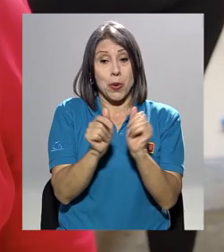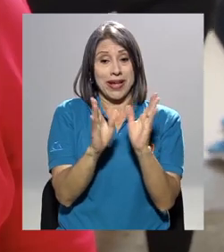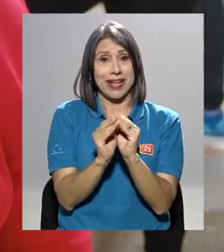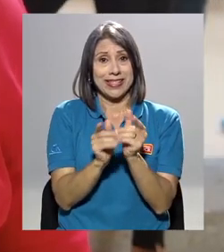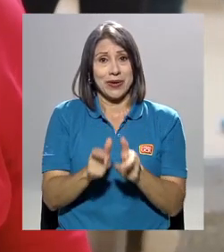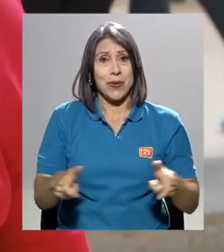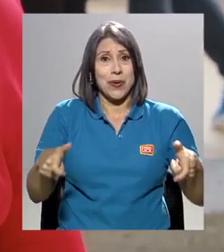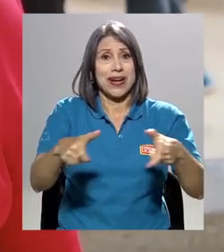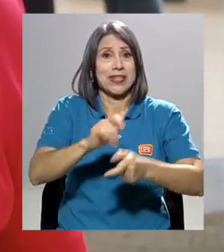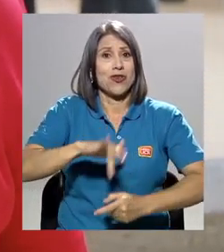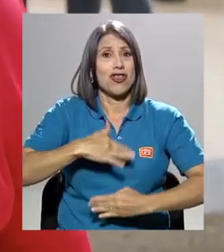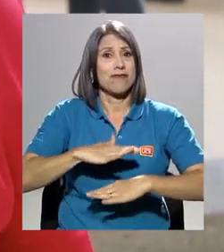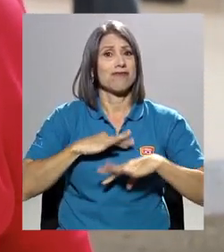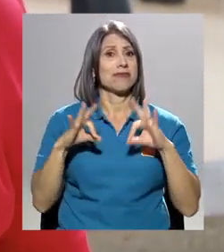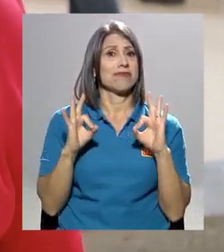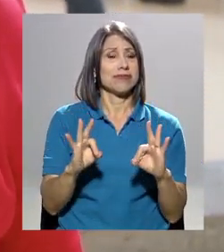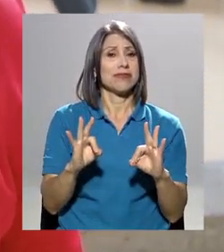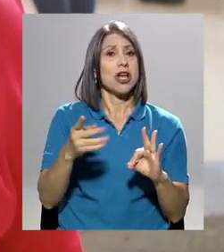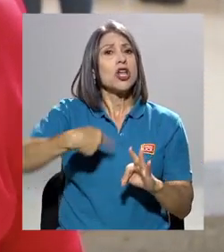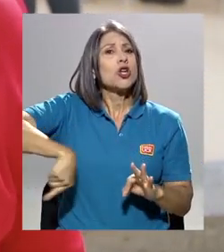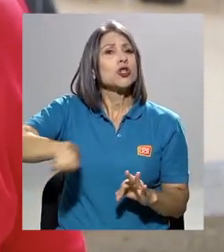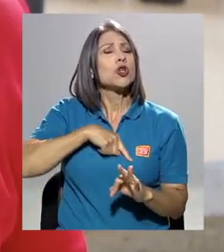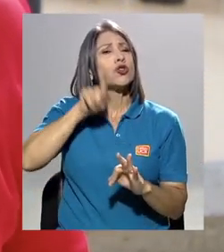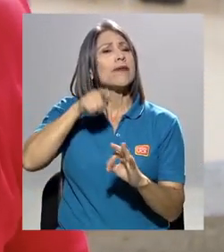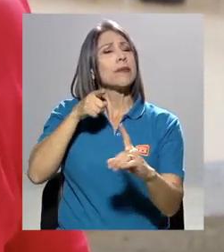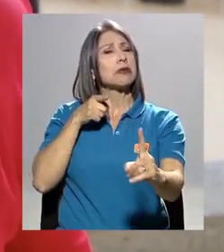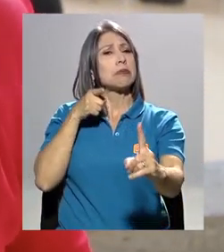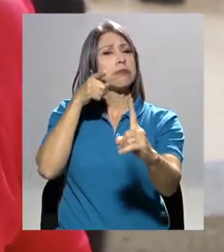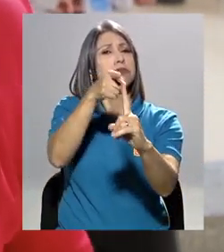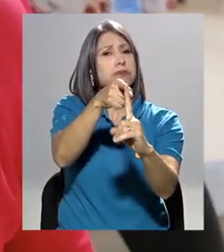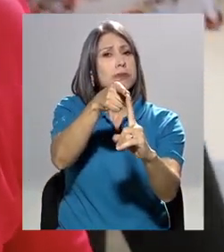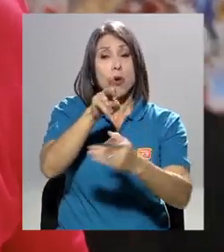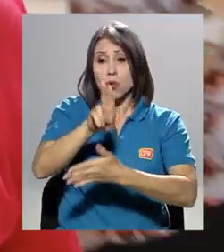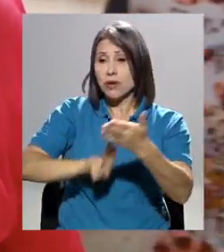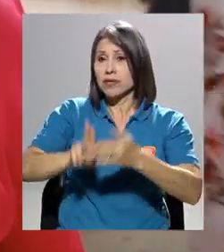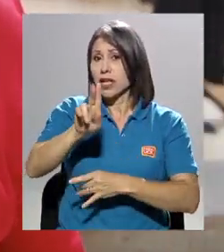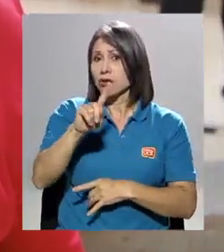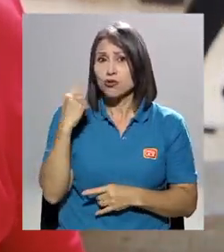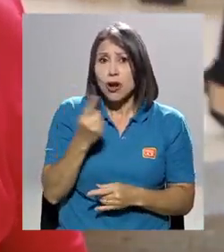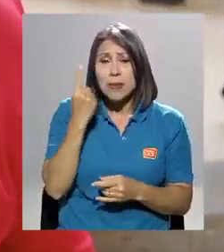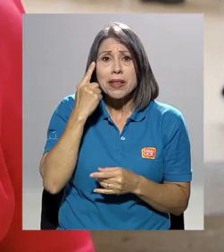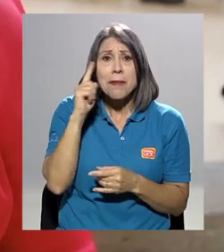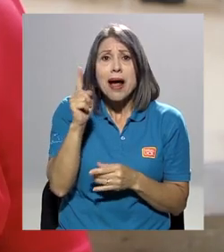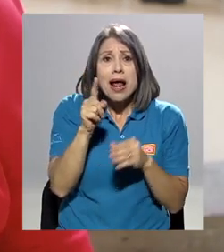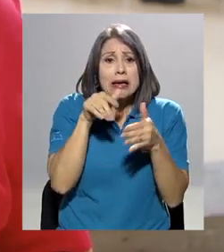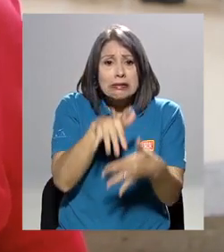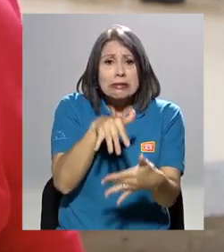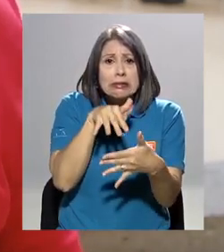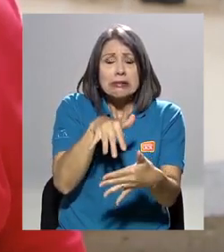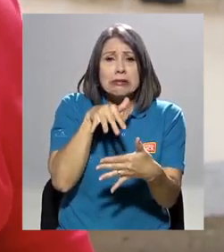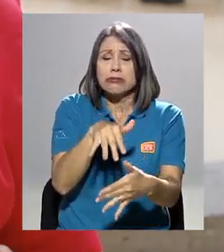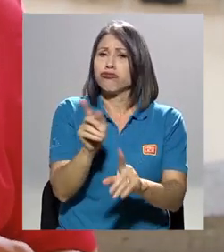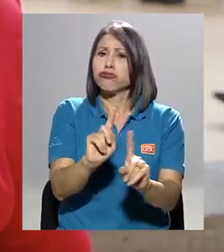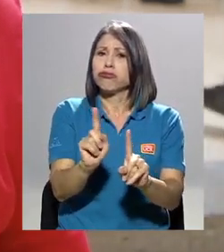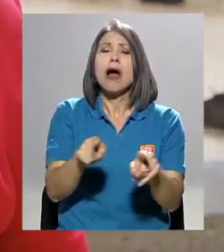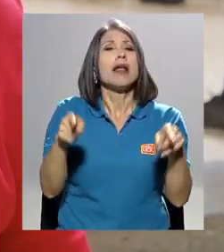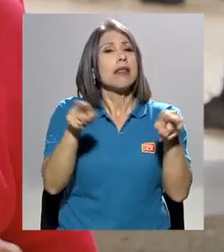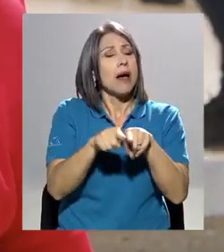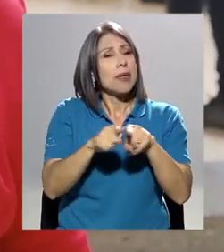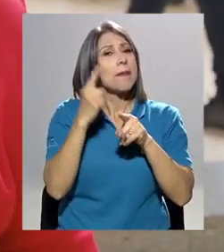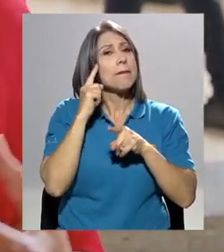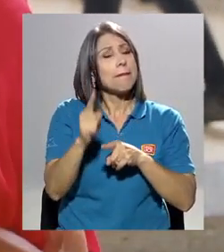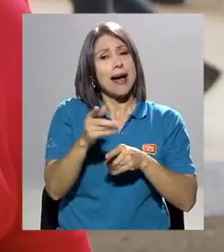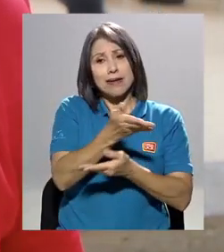Bienestar. Porque a eso tenemos que aspirar en esta universidad. La universidad no es solamente para formar profesionales, sino para crear y